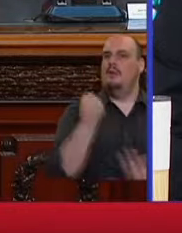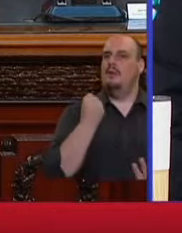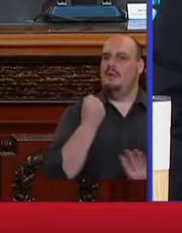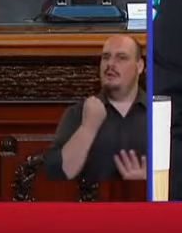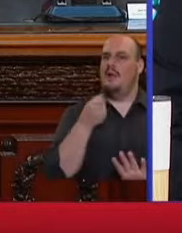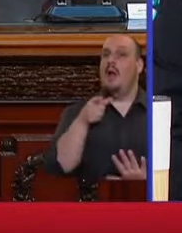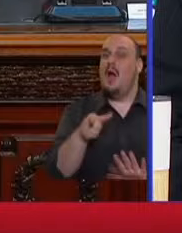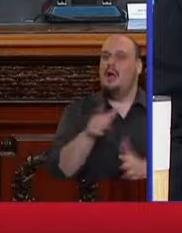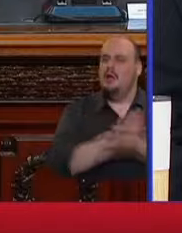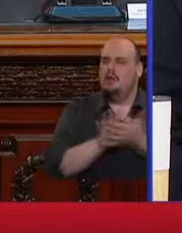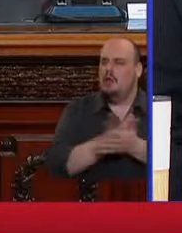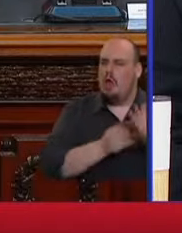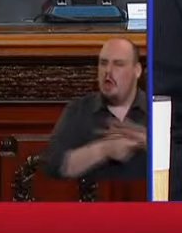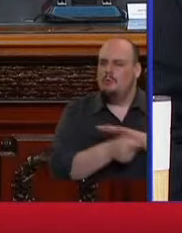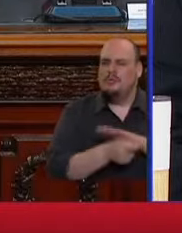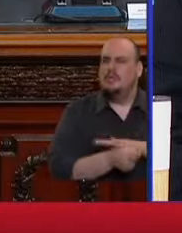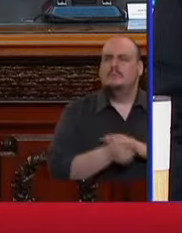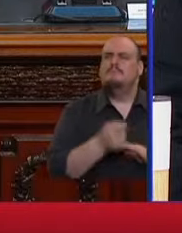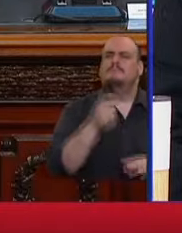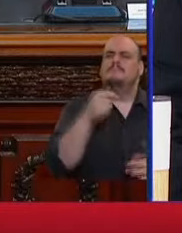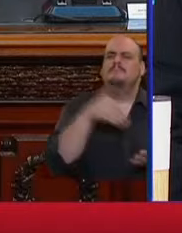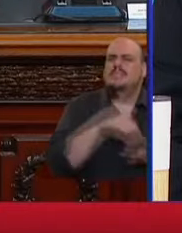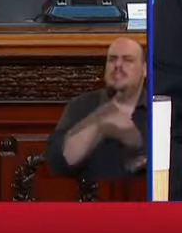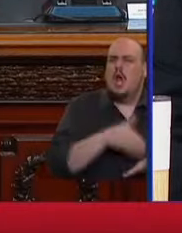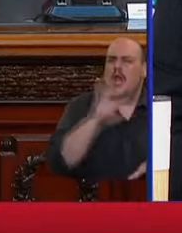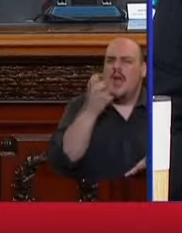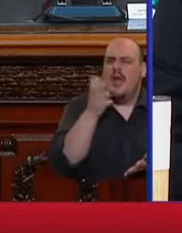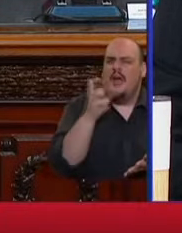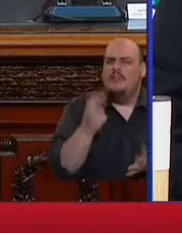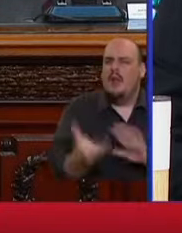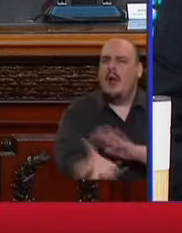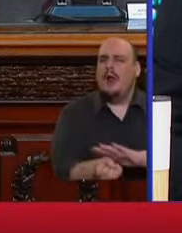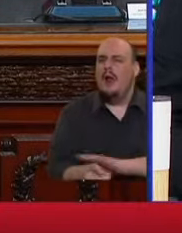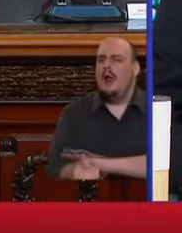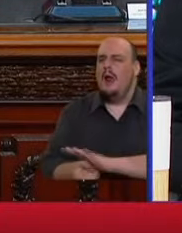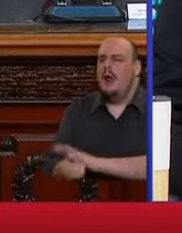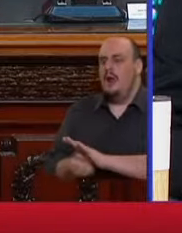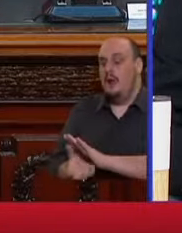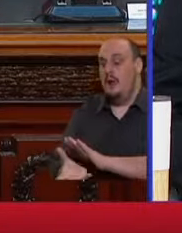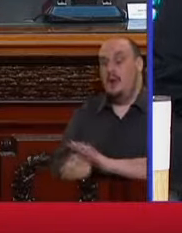su familia, donde le decían que iban a votar a Milei. Finalmente la elección